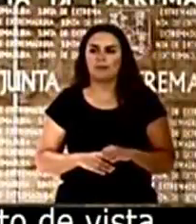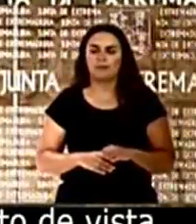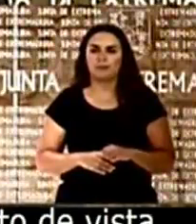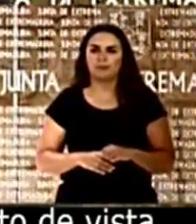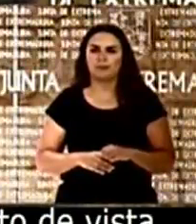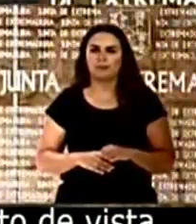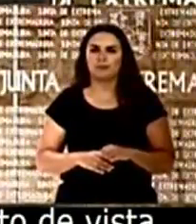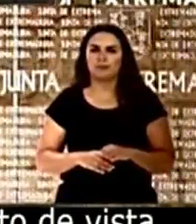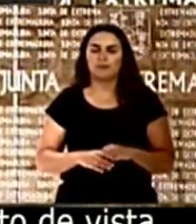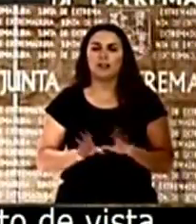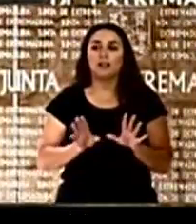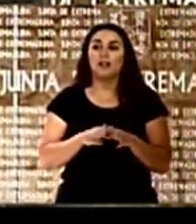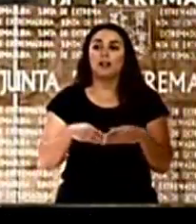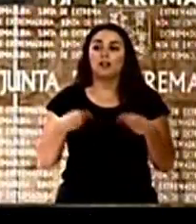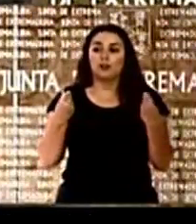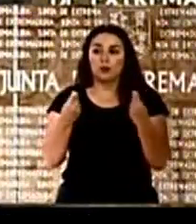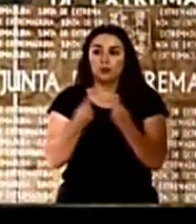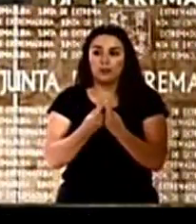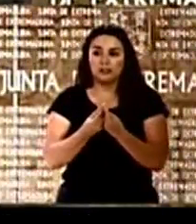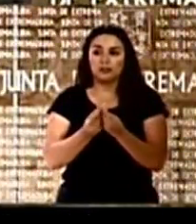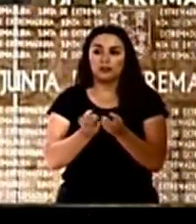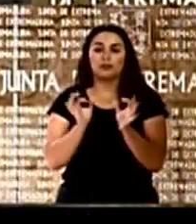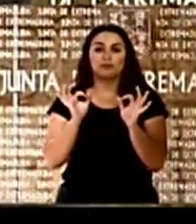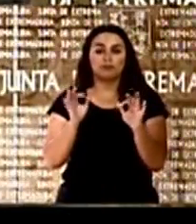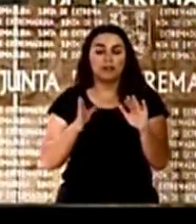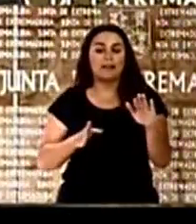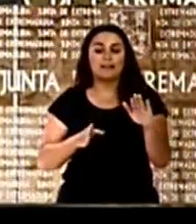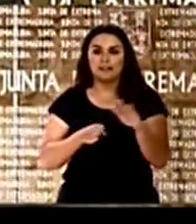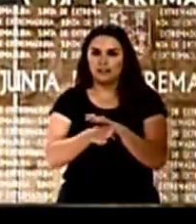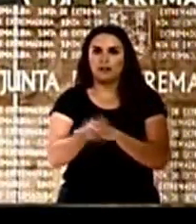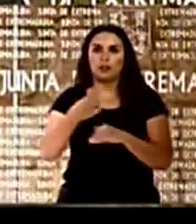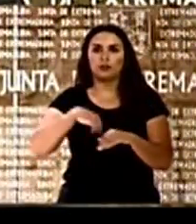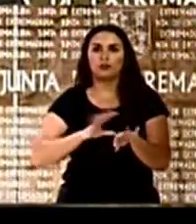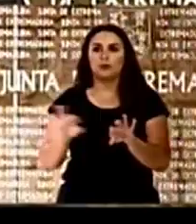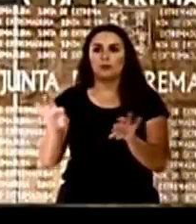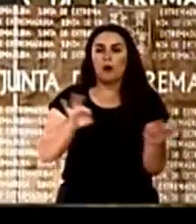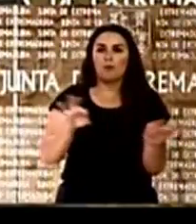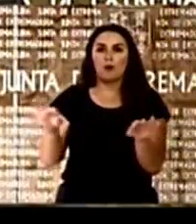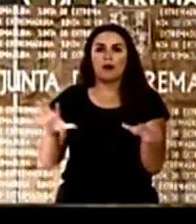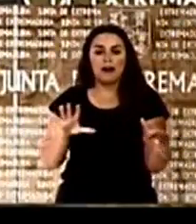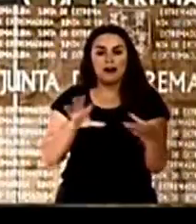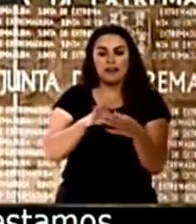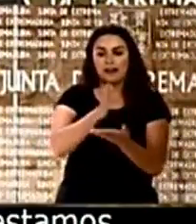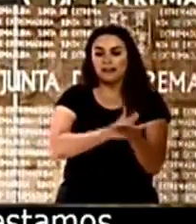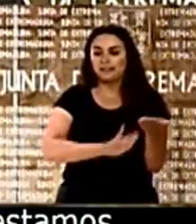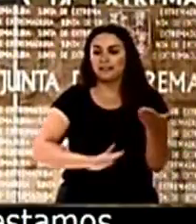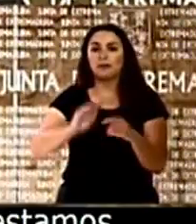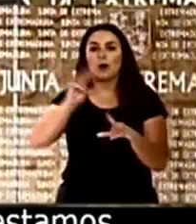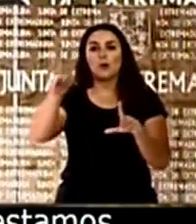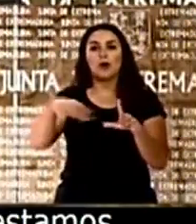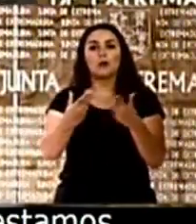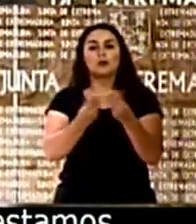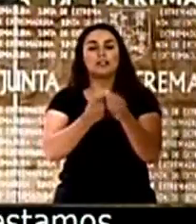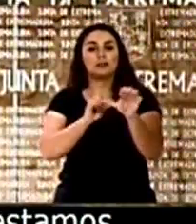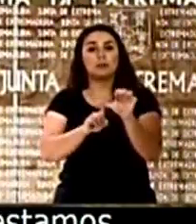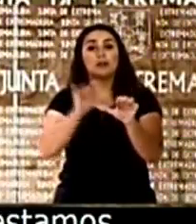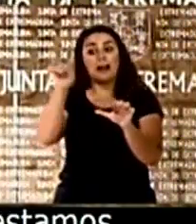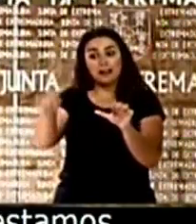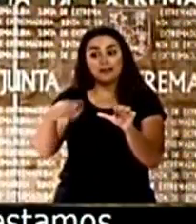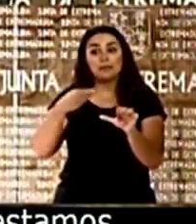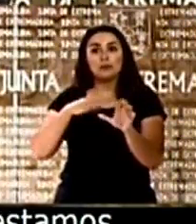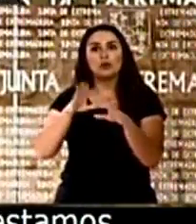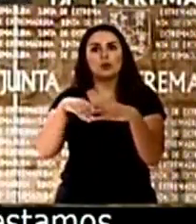El documento va a ser un documento accesible. Estamos preparando un enlace a través del portal web de la Junta de Extremadura donde vamos a colgar